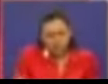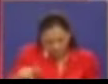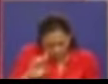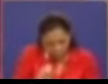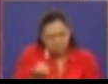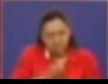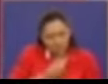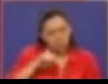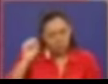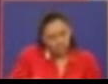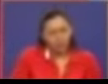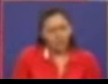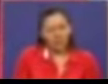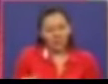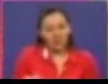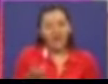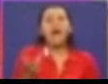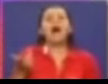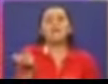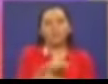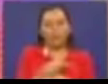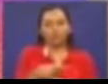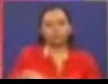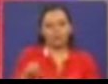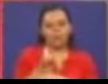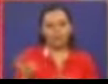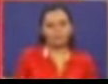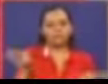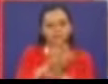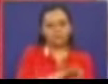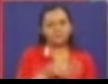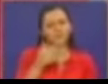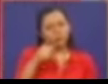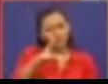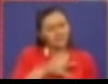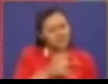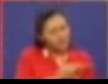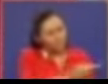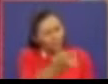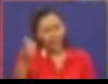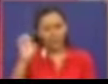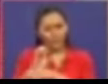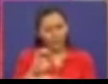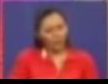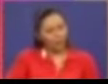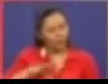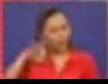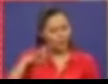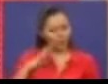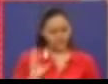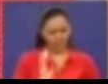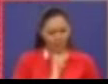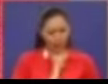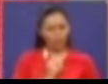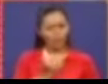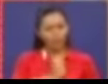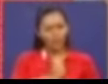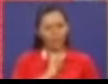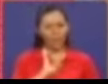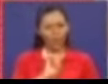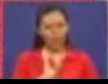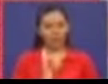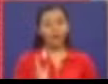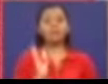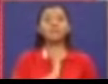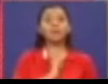eso va a ser cosa del pasado. Y siéntanse orgullosos de lo que estamos haciendo con manos ecuatorianas, tecnología, no ecuatoriana,